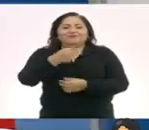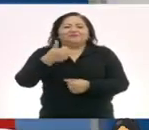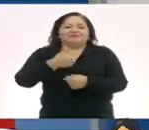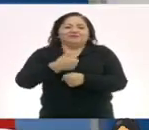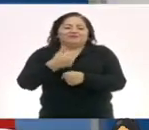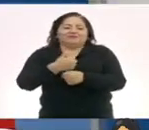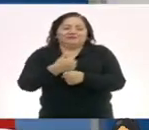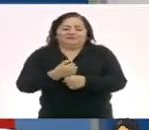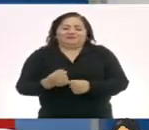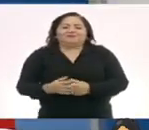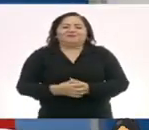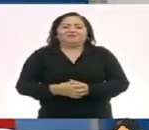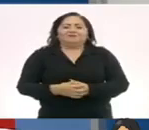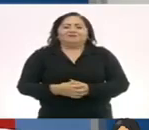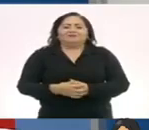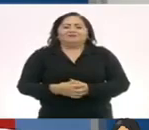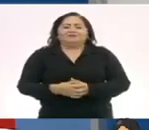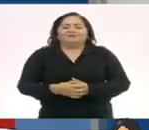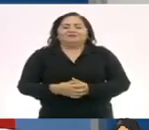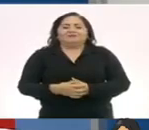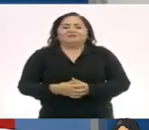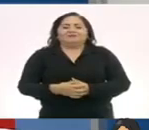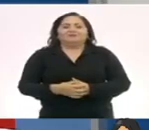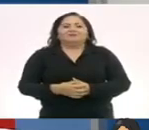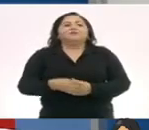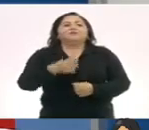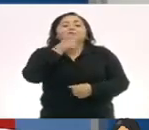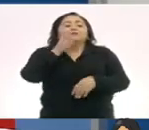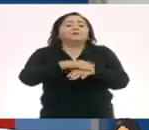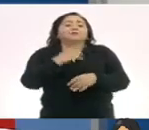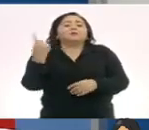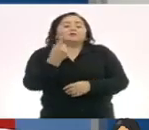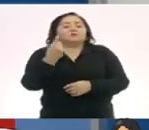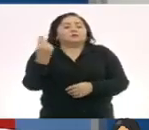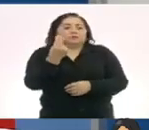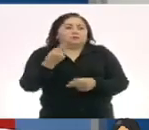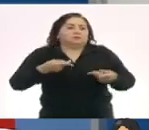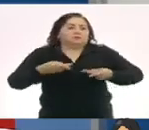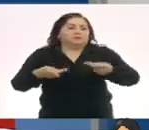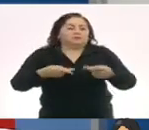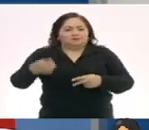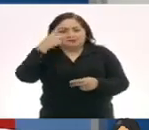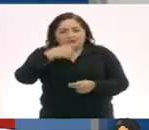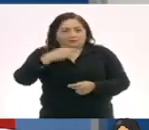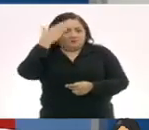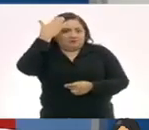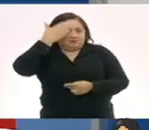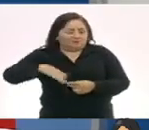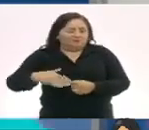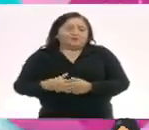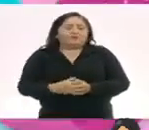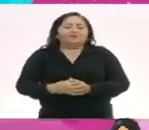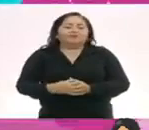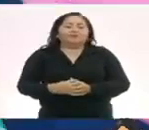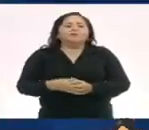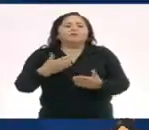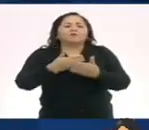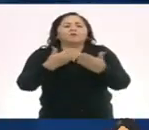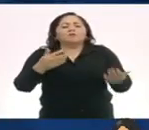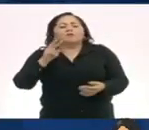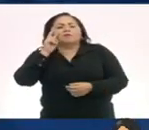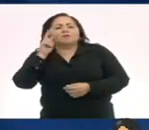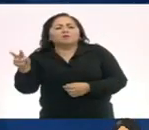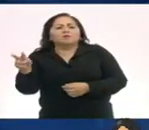recordarlo para ver los problemas aditivos. Okay. Porque necesitamos poner en práctica estos conocimientos. Sí. Bien, veamos